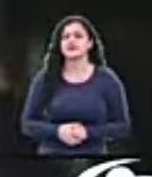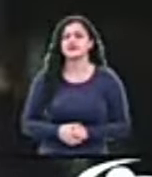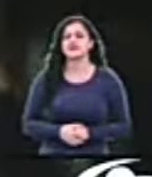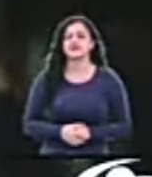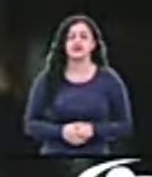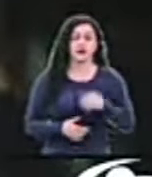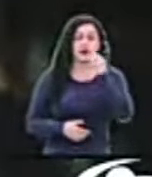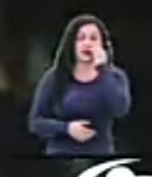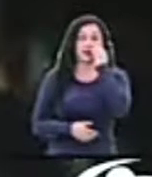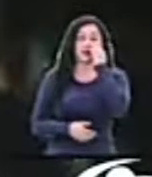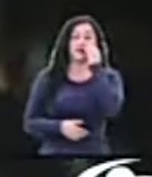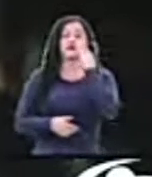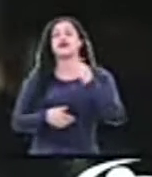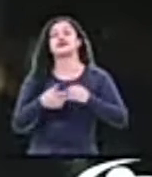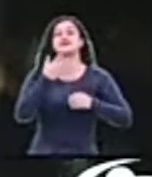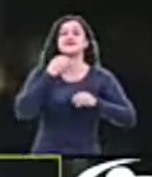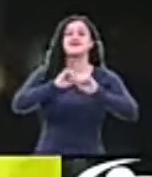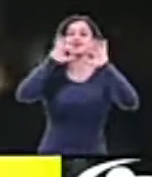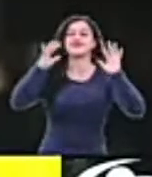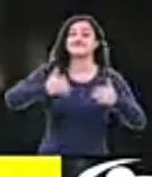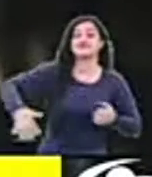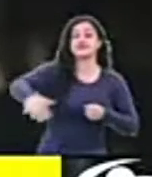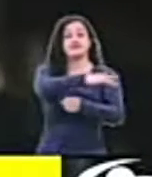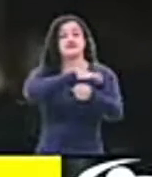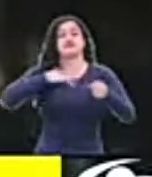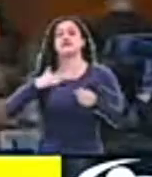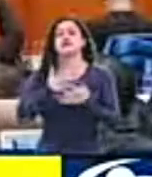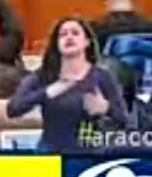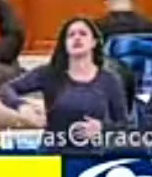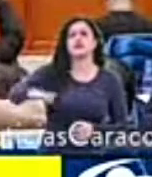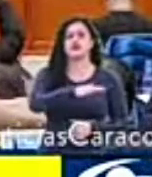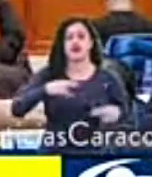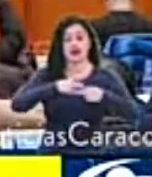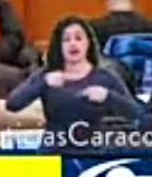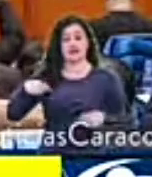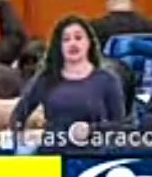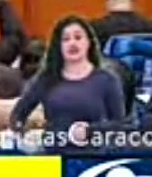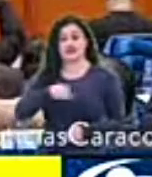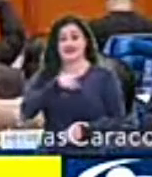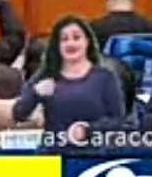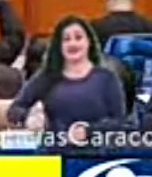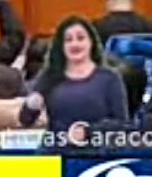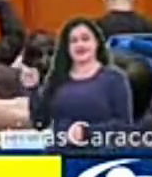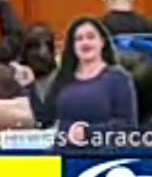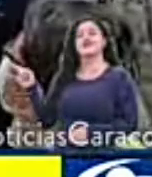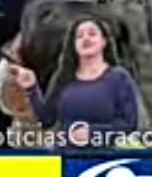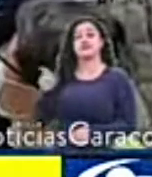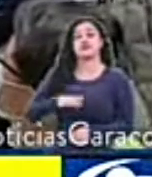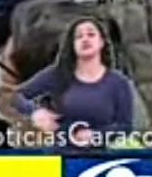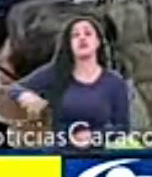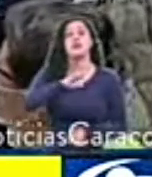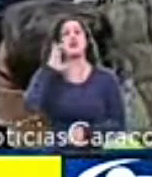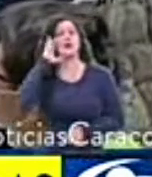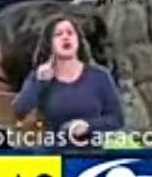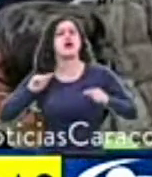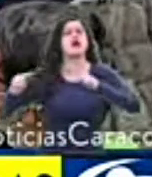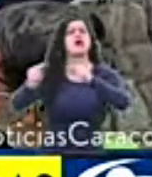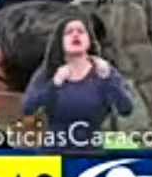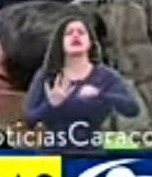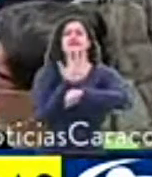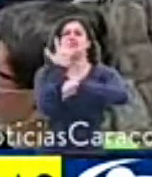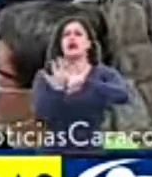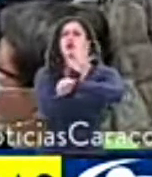ciudad china de xian empieza a quedar desierta están a sólo unas horas a menos de 5 horas de la entrada en vigencia del